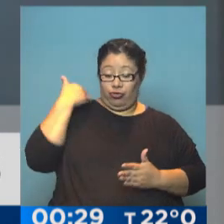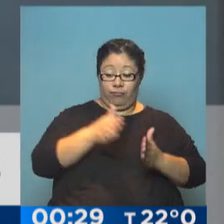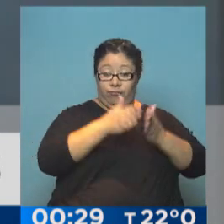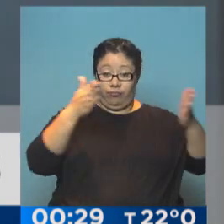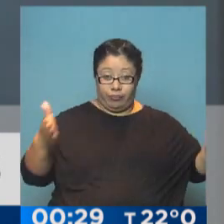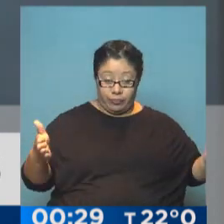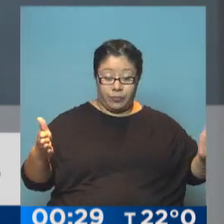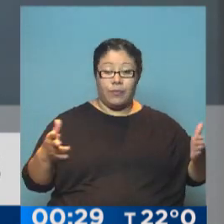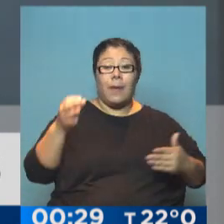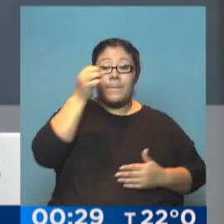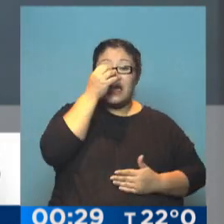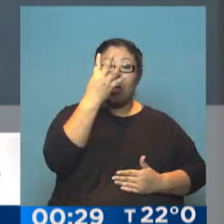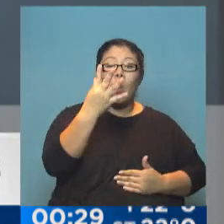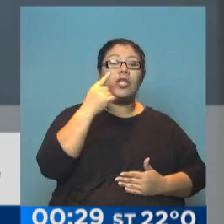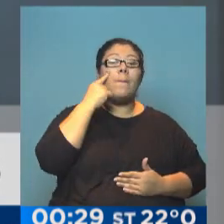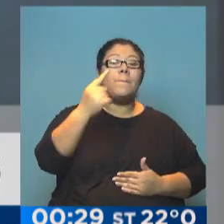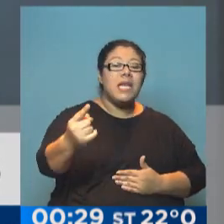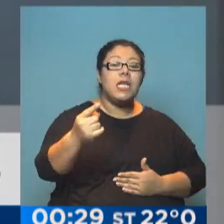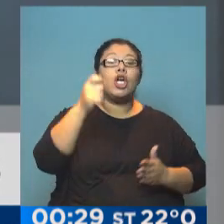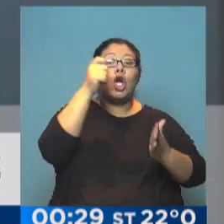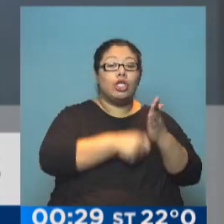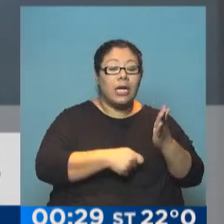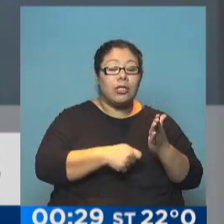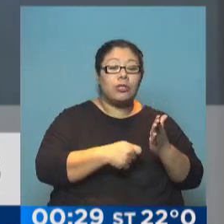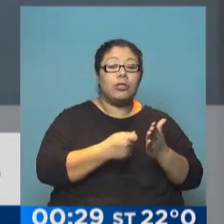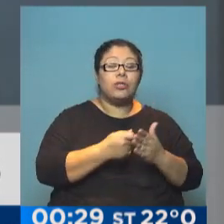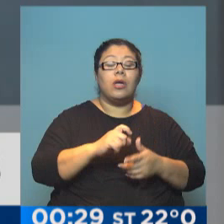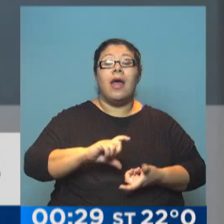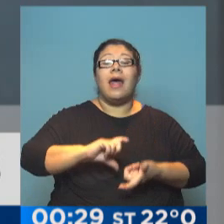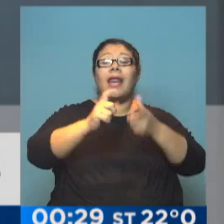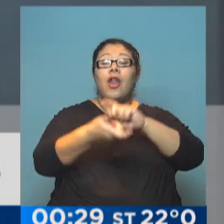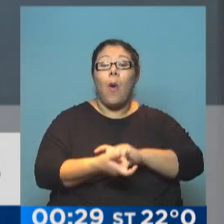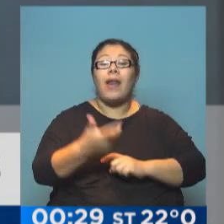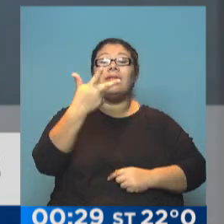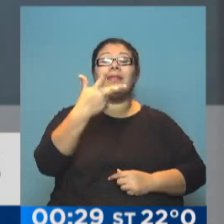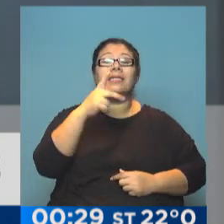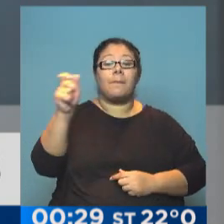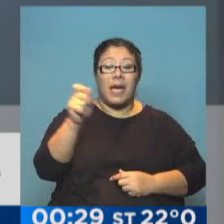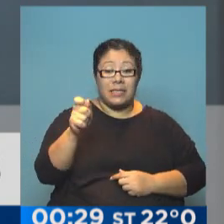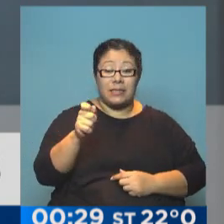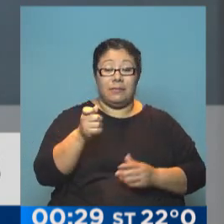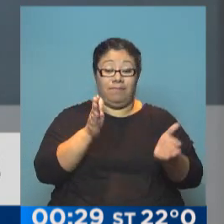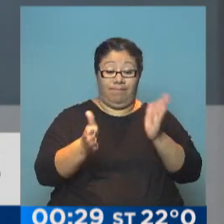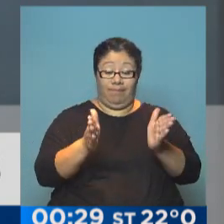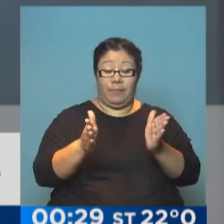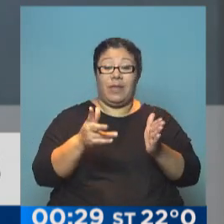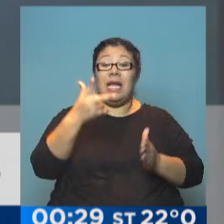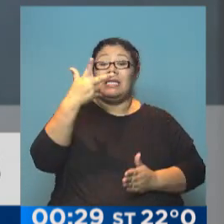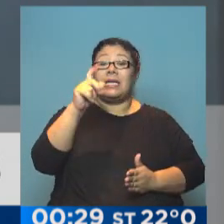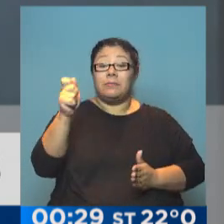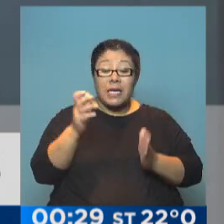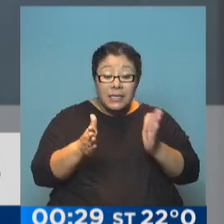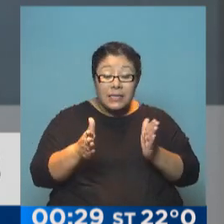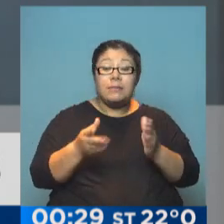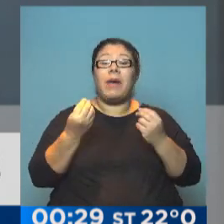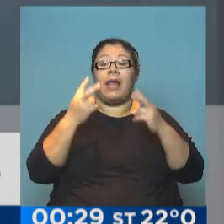contratos, renovarlos por 3 meses como máximo, para que en ese periodo puedan ser analizados